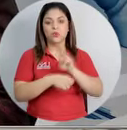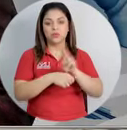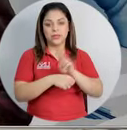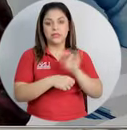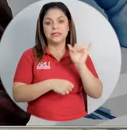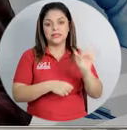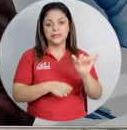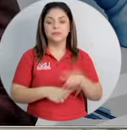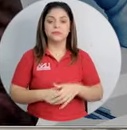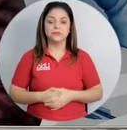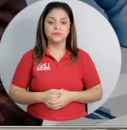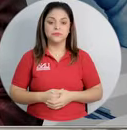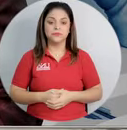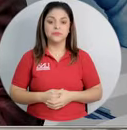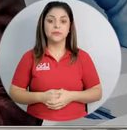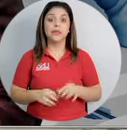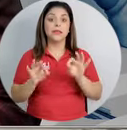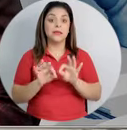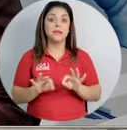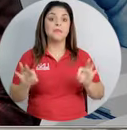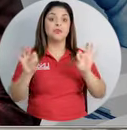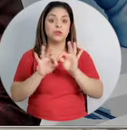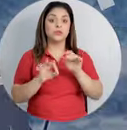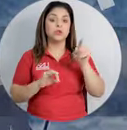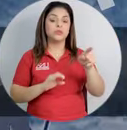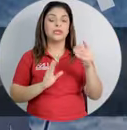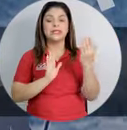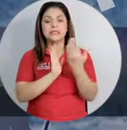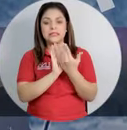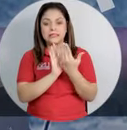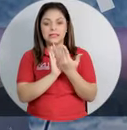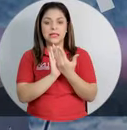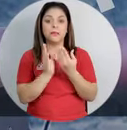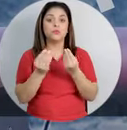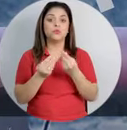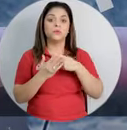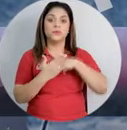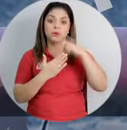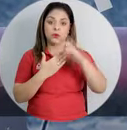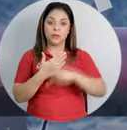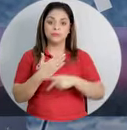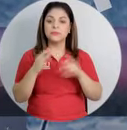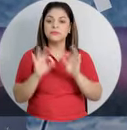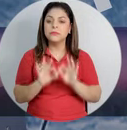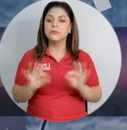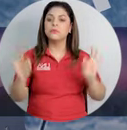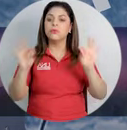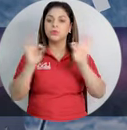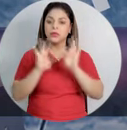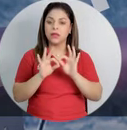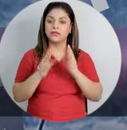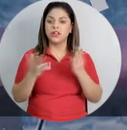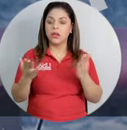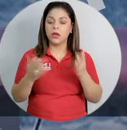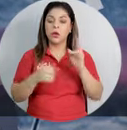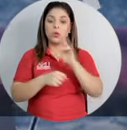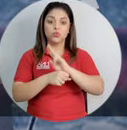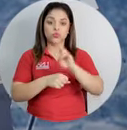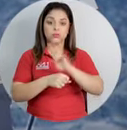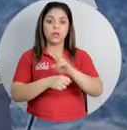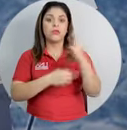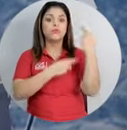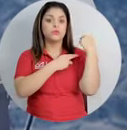la utilización de esa tarjeta de crédito. Qué importante, usted nos ha insistido en varios programas sobre la importancia de usar